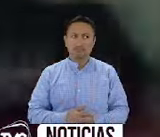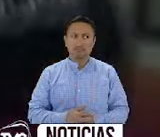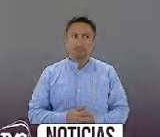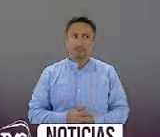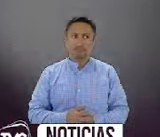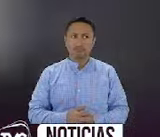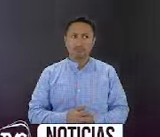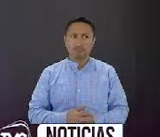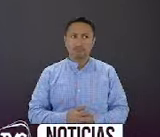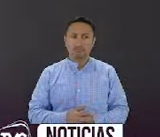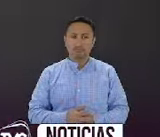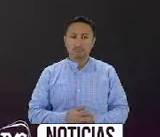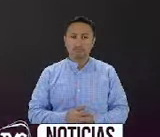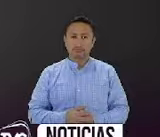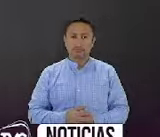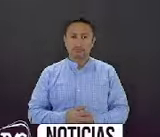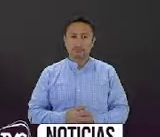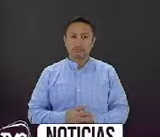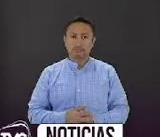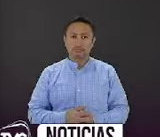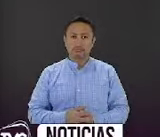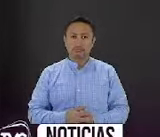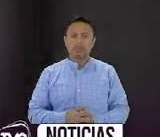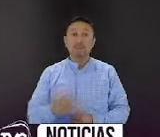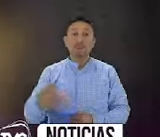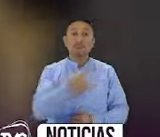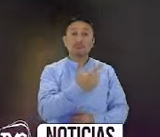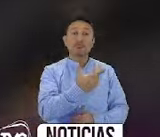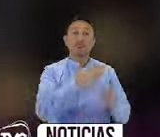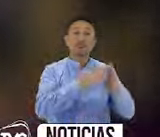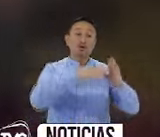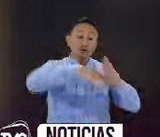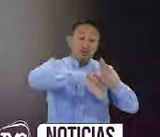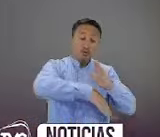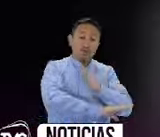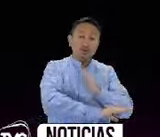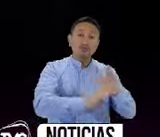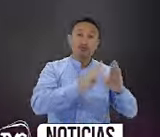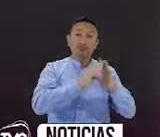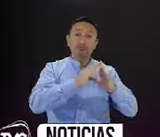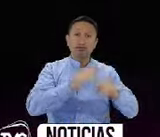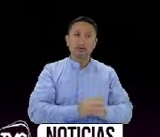Fueron hasta los subterráneos de los inmuebles y en viviendas a medio construir.